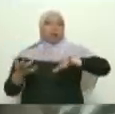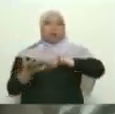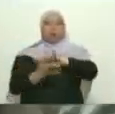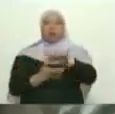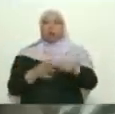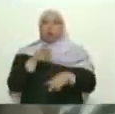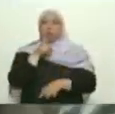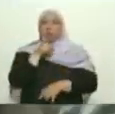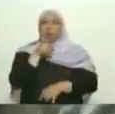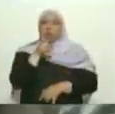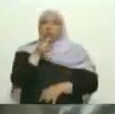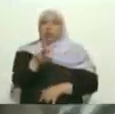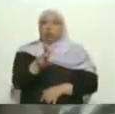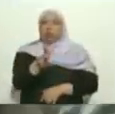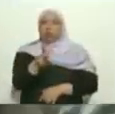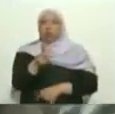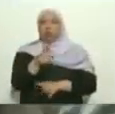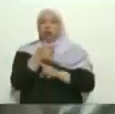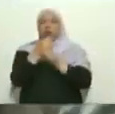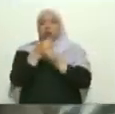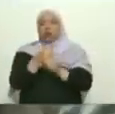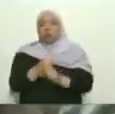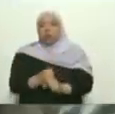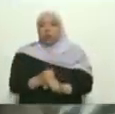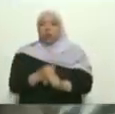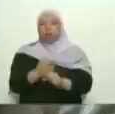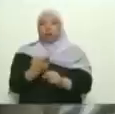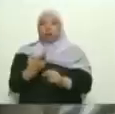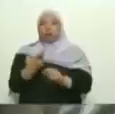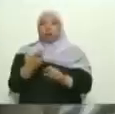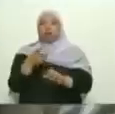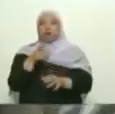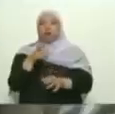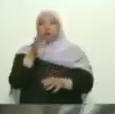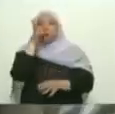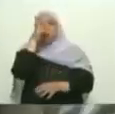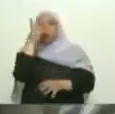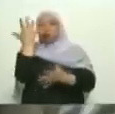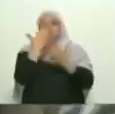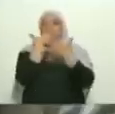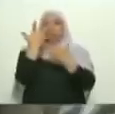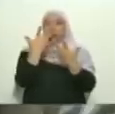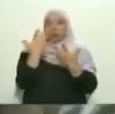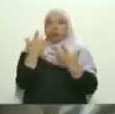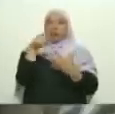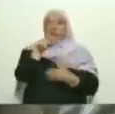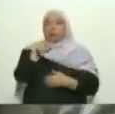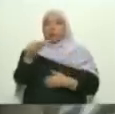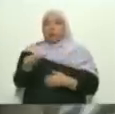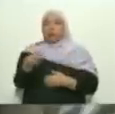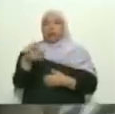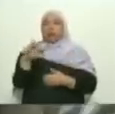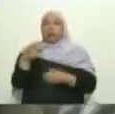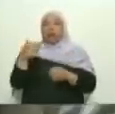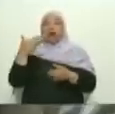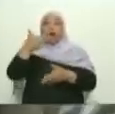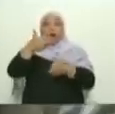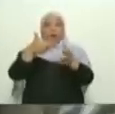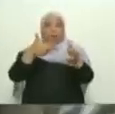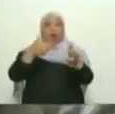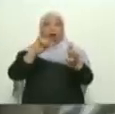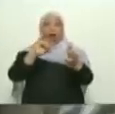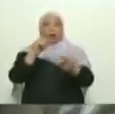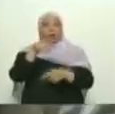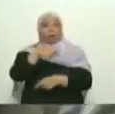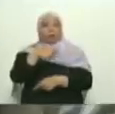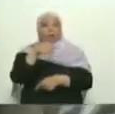bufonescos, uno de los hechos más cómicos o tragicómicos, porque allí había armas,